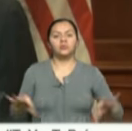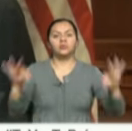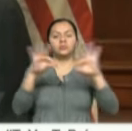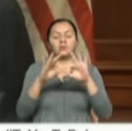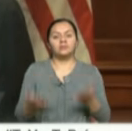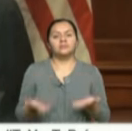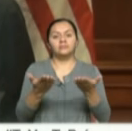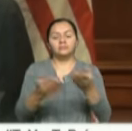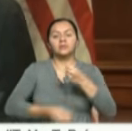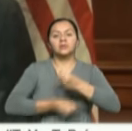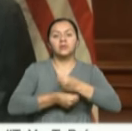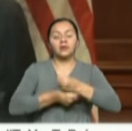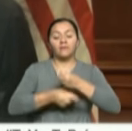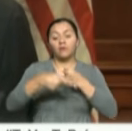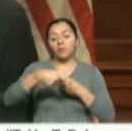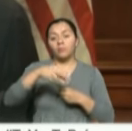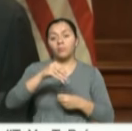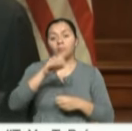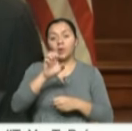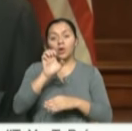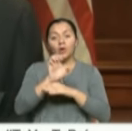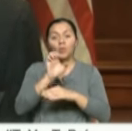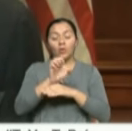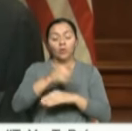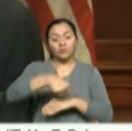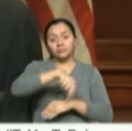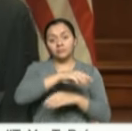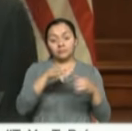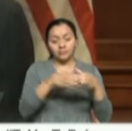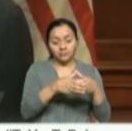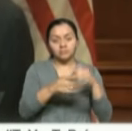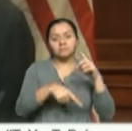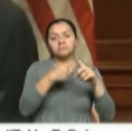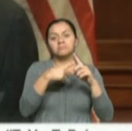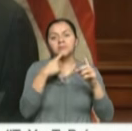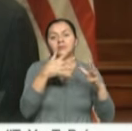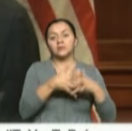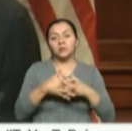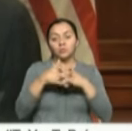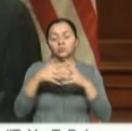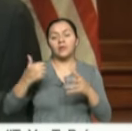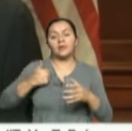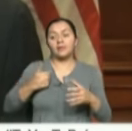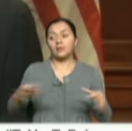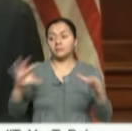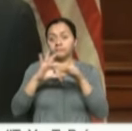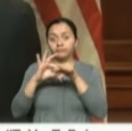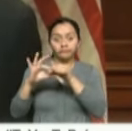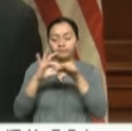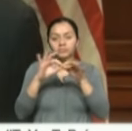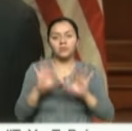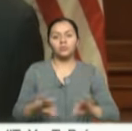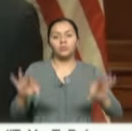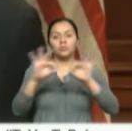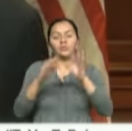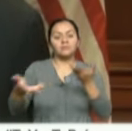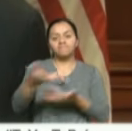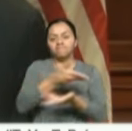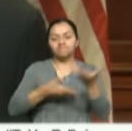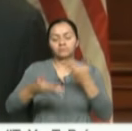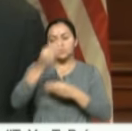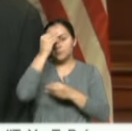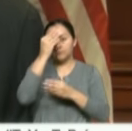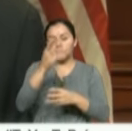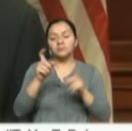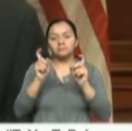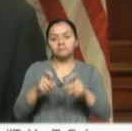que el trabajo de ProEcuador ahora en Estados Unidos y en Canadá es bastante importante para divulgar más información